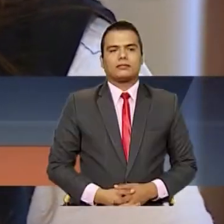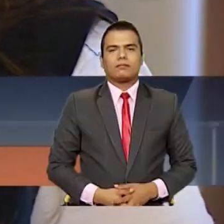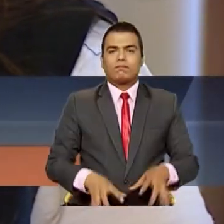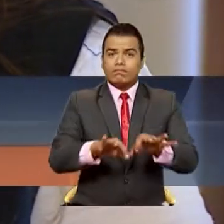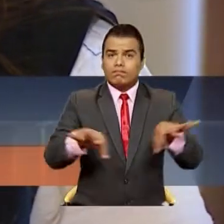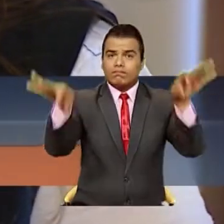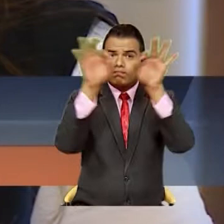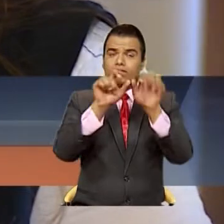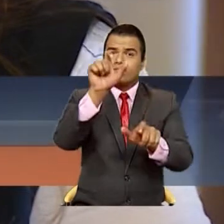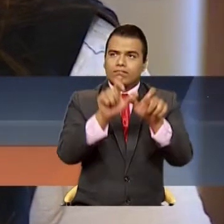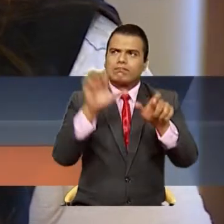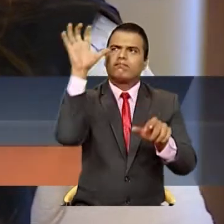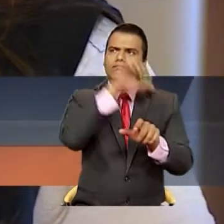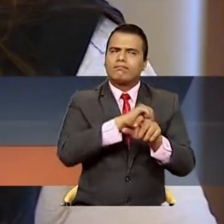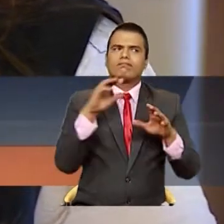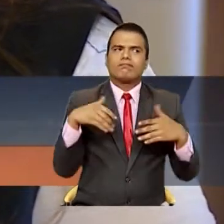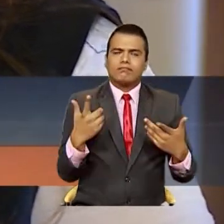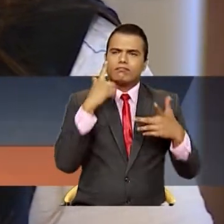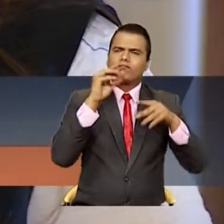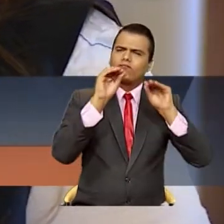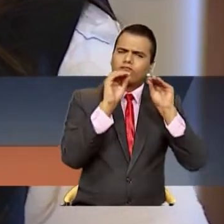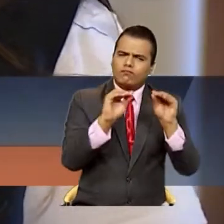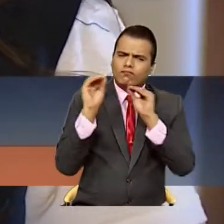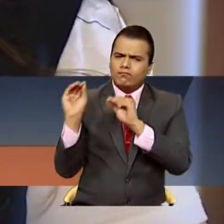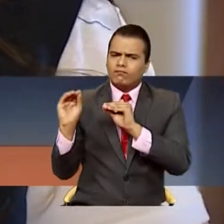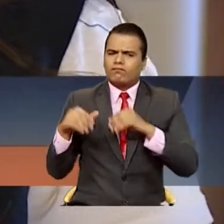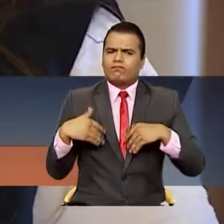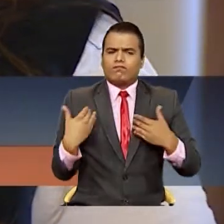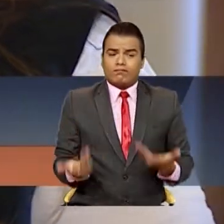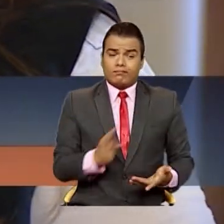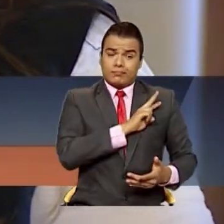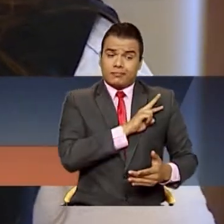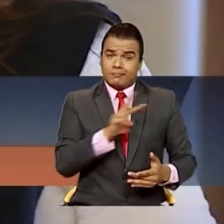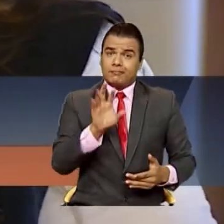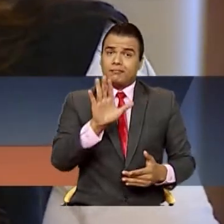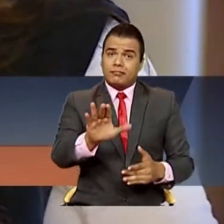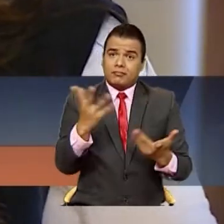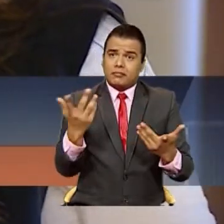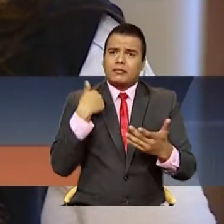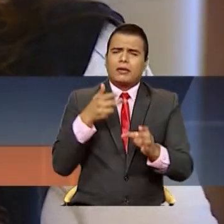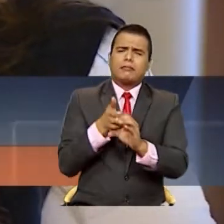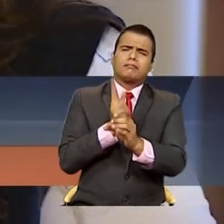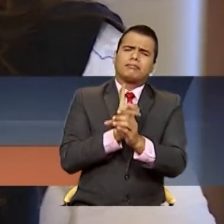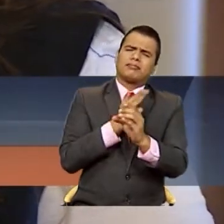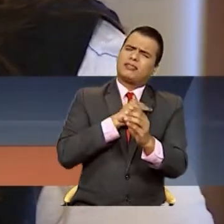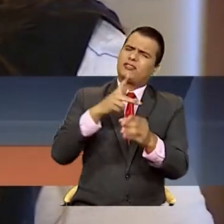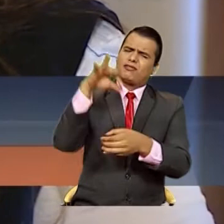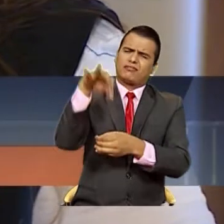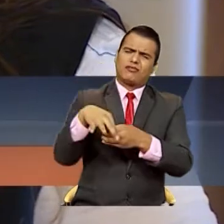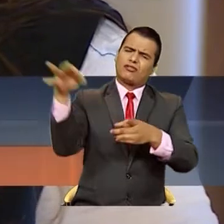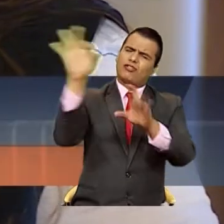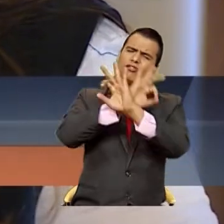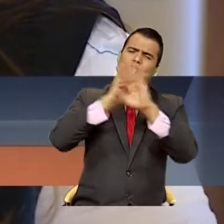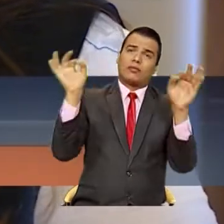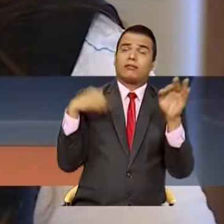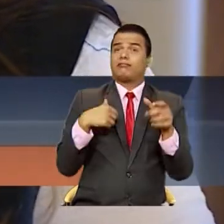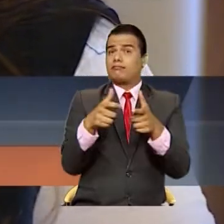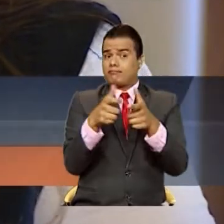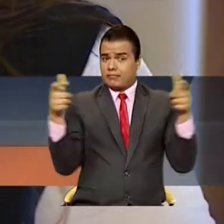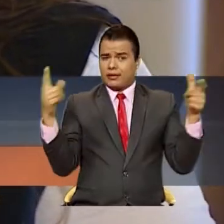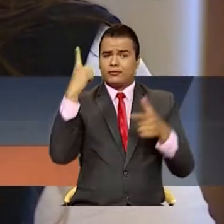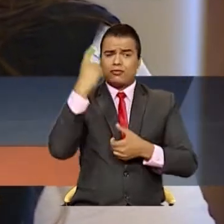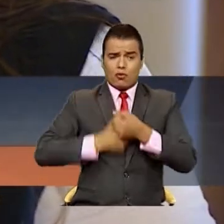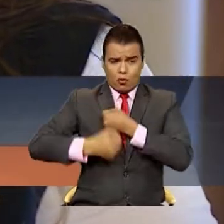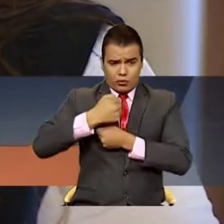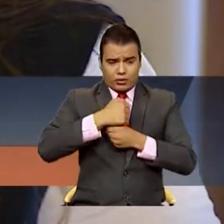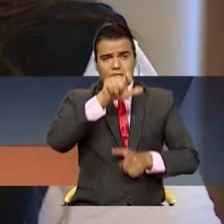foro es hacer pedagogía, porque en el Valle del Cauca la abstención está altísima. El año pasado quienes votaron por